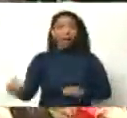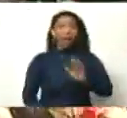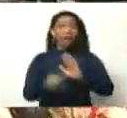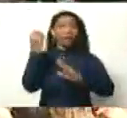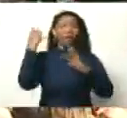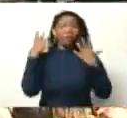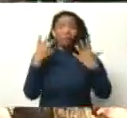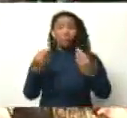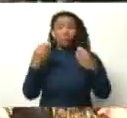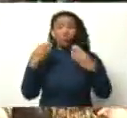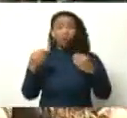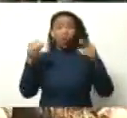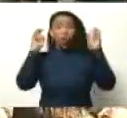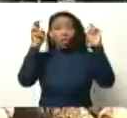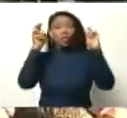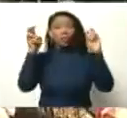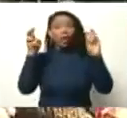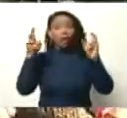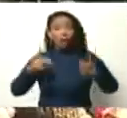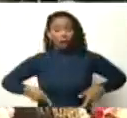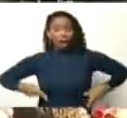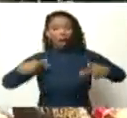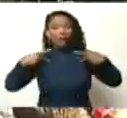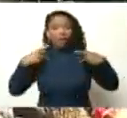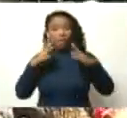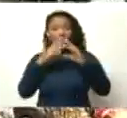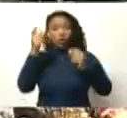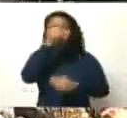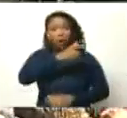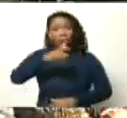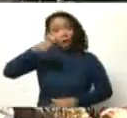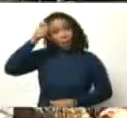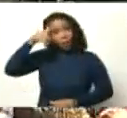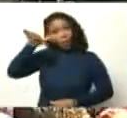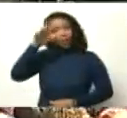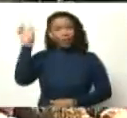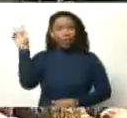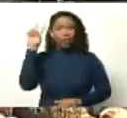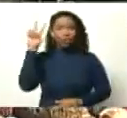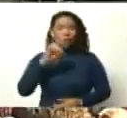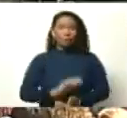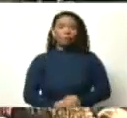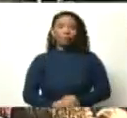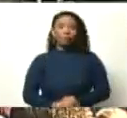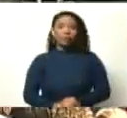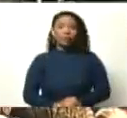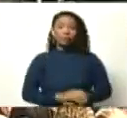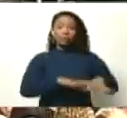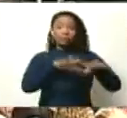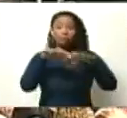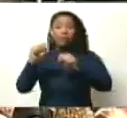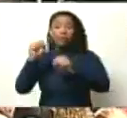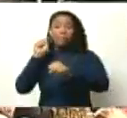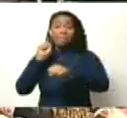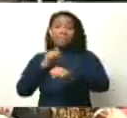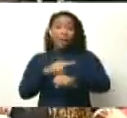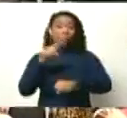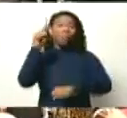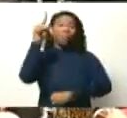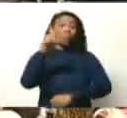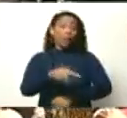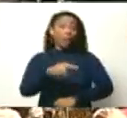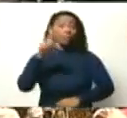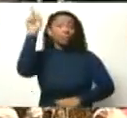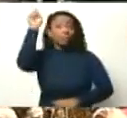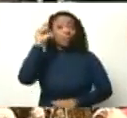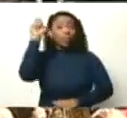lugar a duda las condiciones y la calidad de vida de todo el pueblo venezolano. Se han dado cita desde muy temprano también diputados